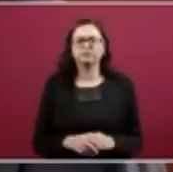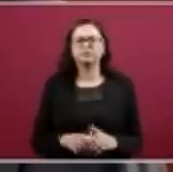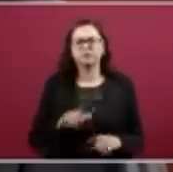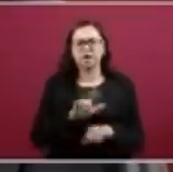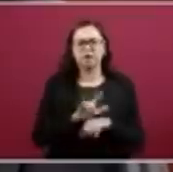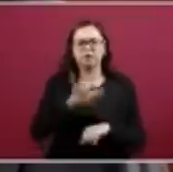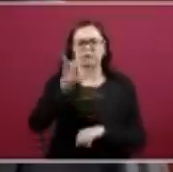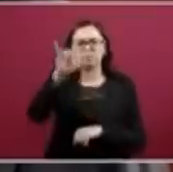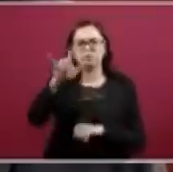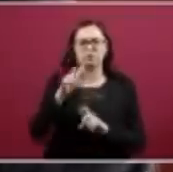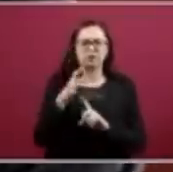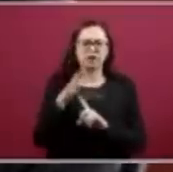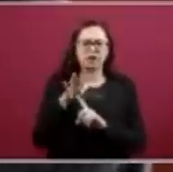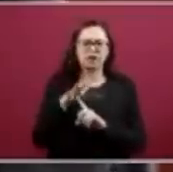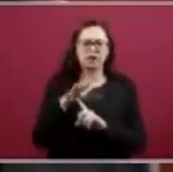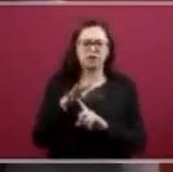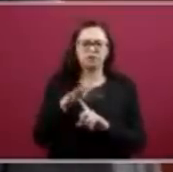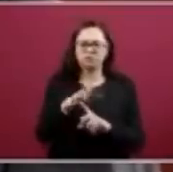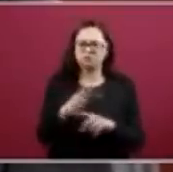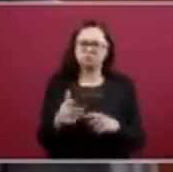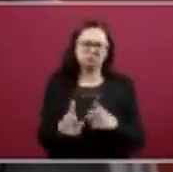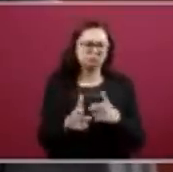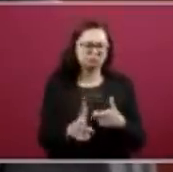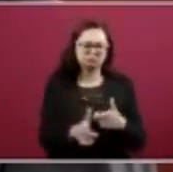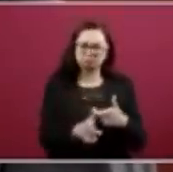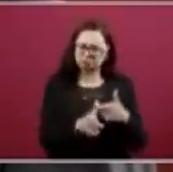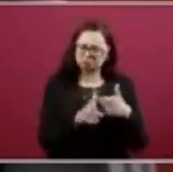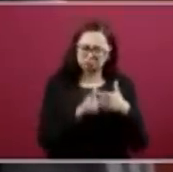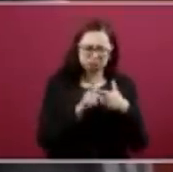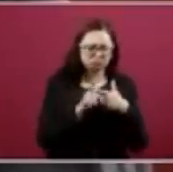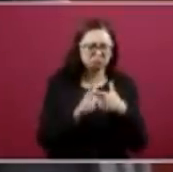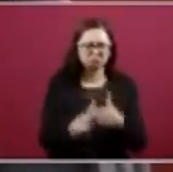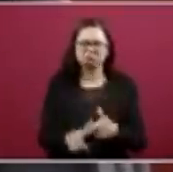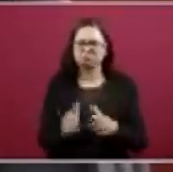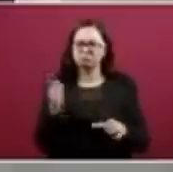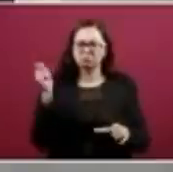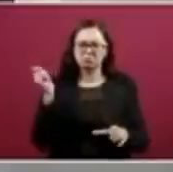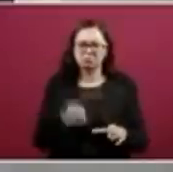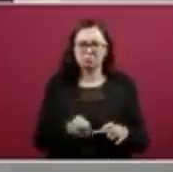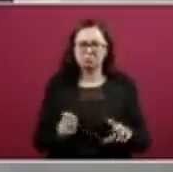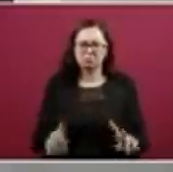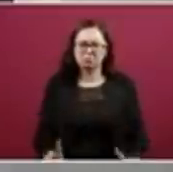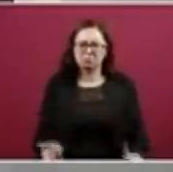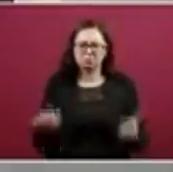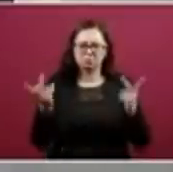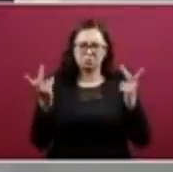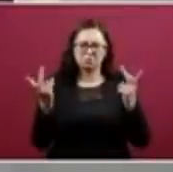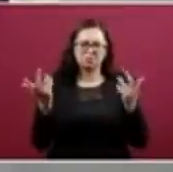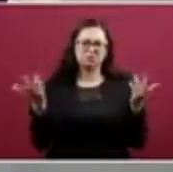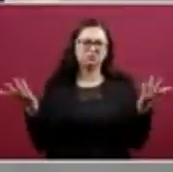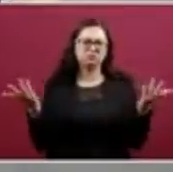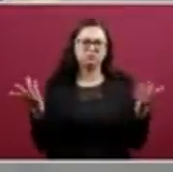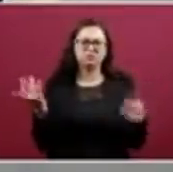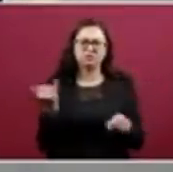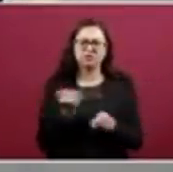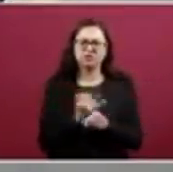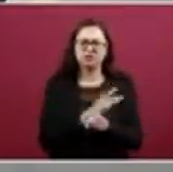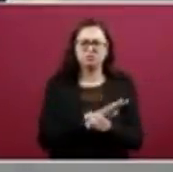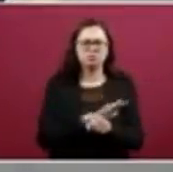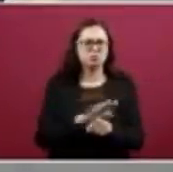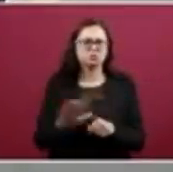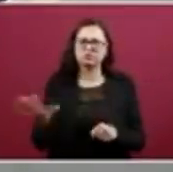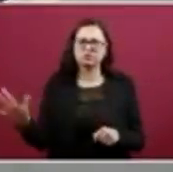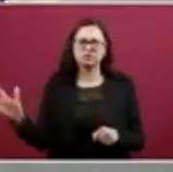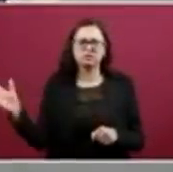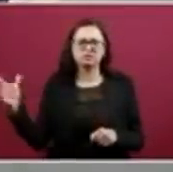los helicópteros. Vamos a continuar con esta política porque no puede haber gobierno